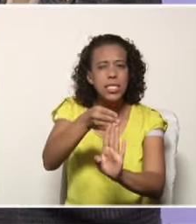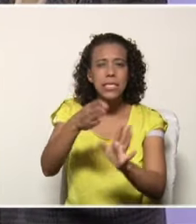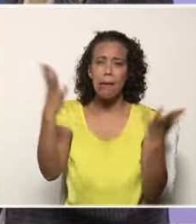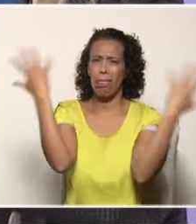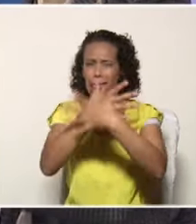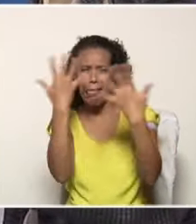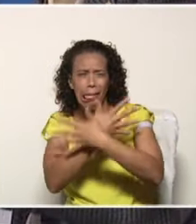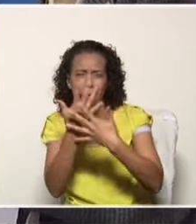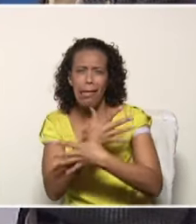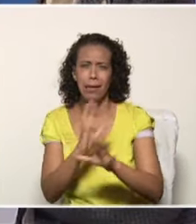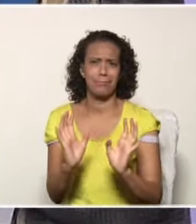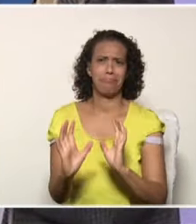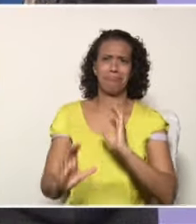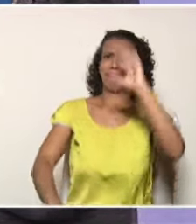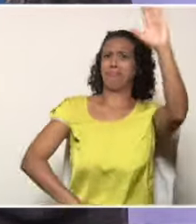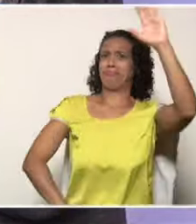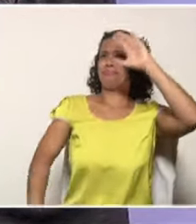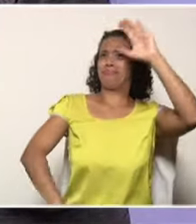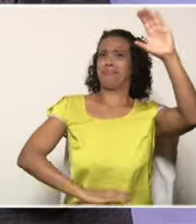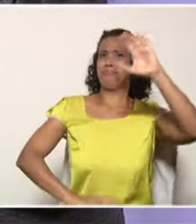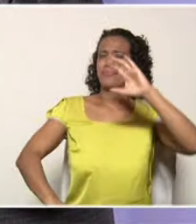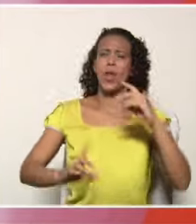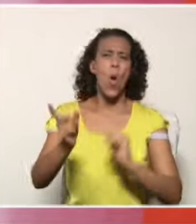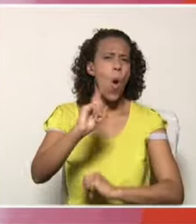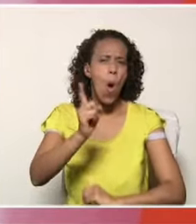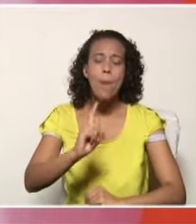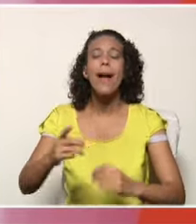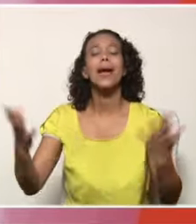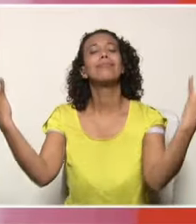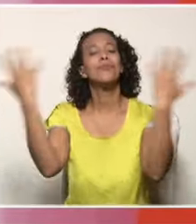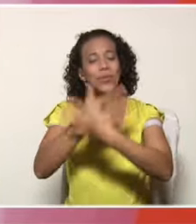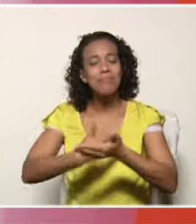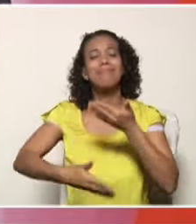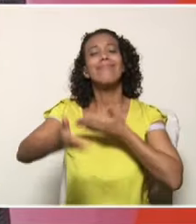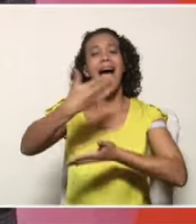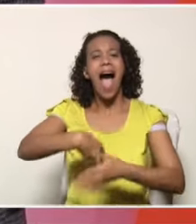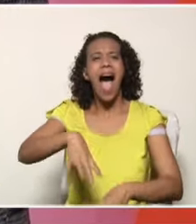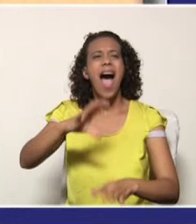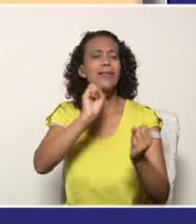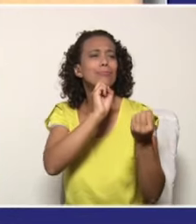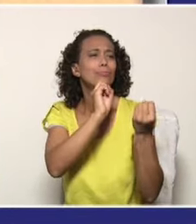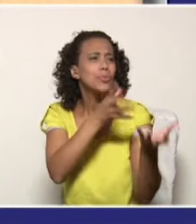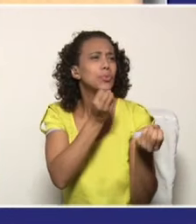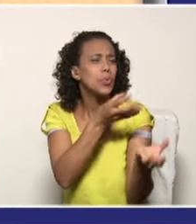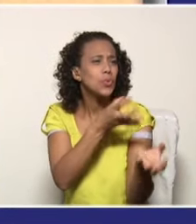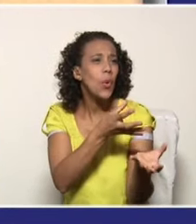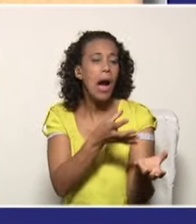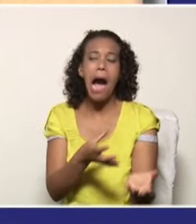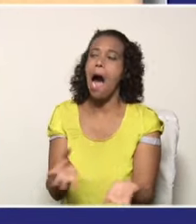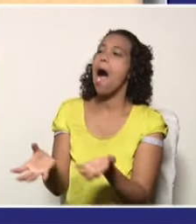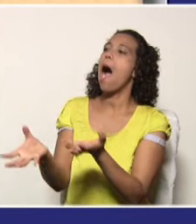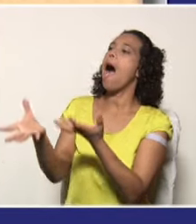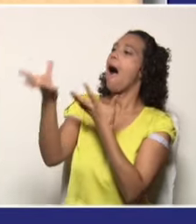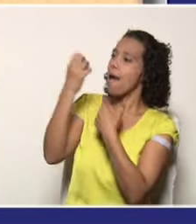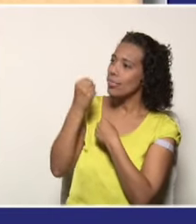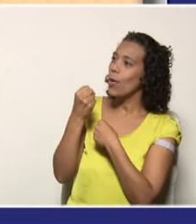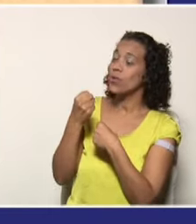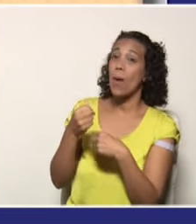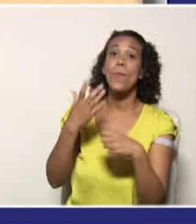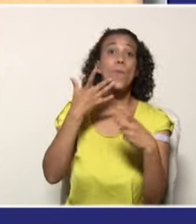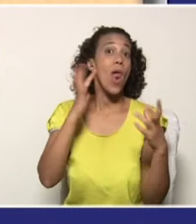sea amena, para que la otra persona pueda lograr entender el mensaje. Fíjate que tenemos